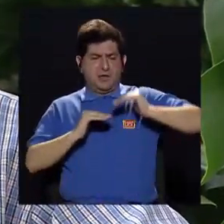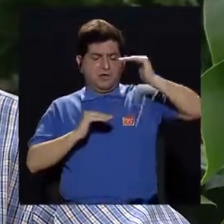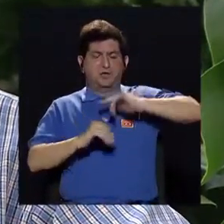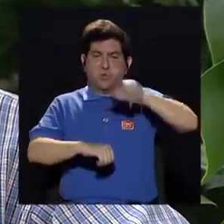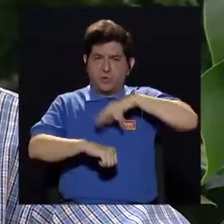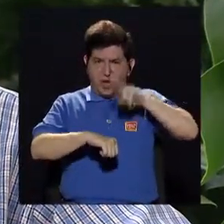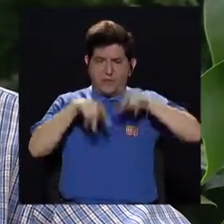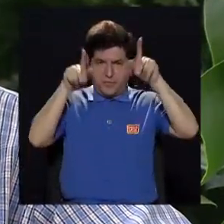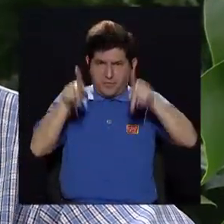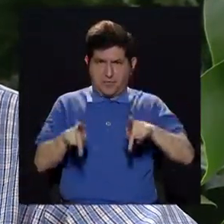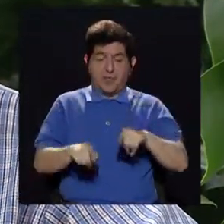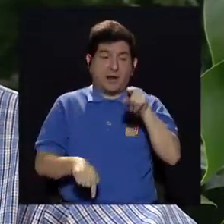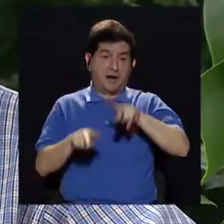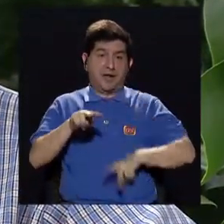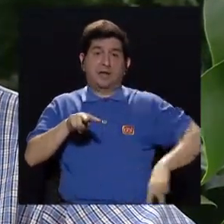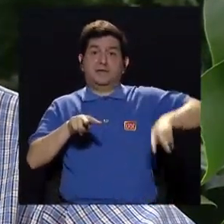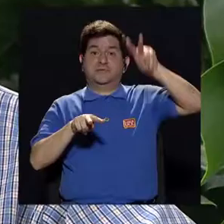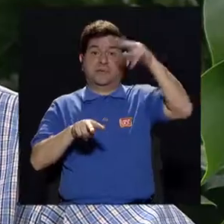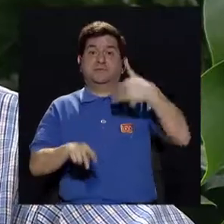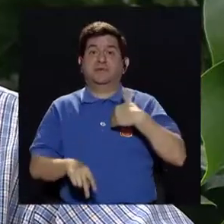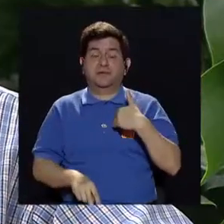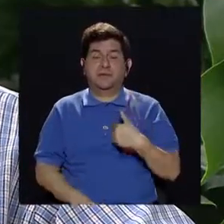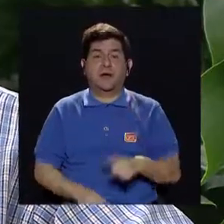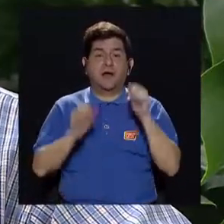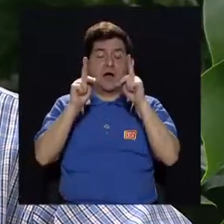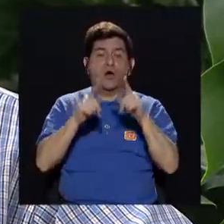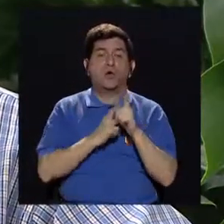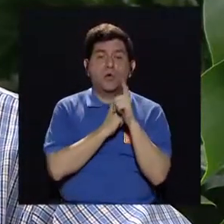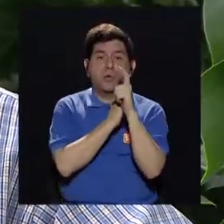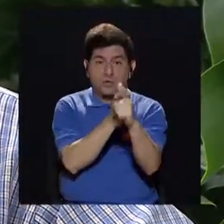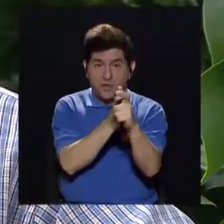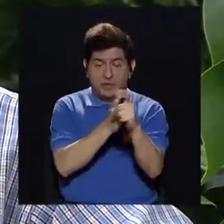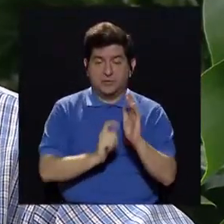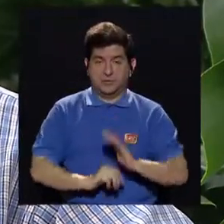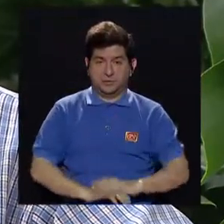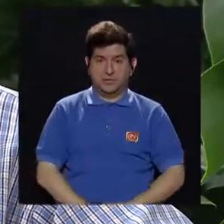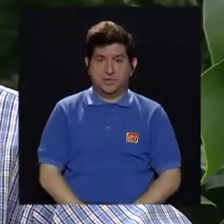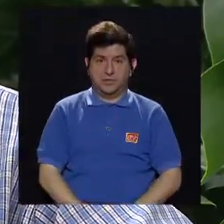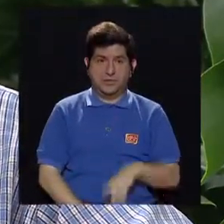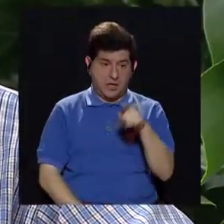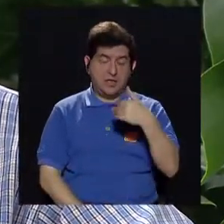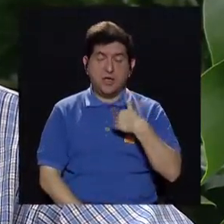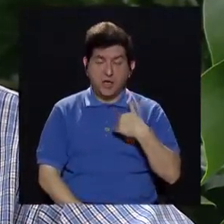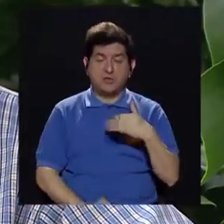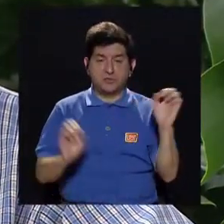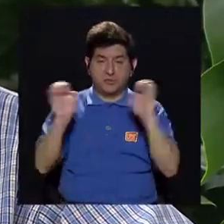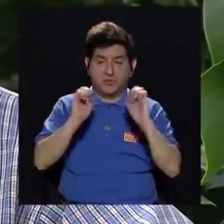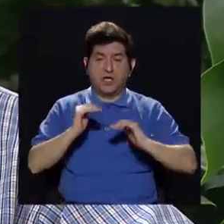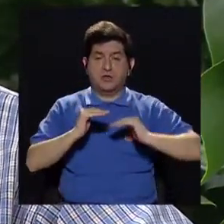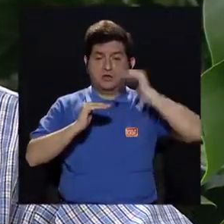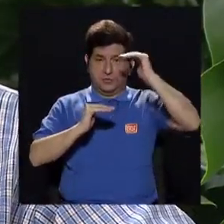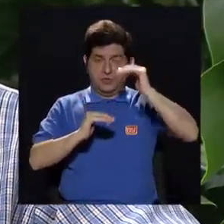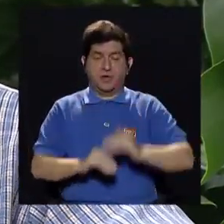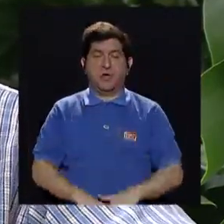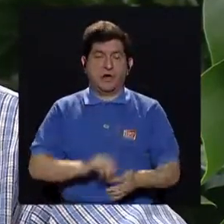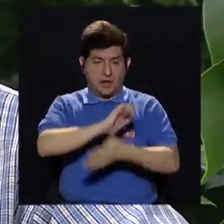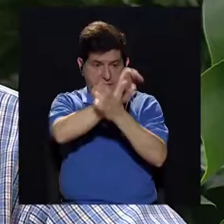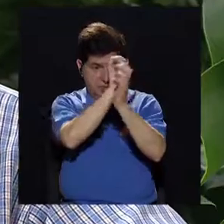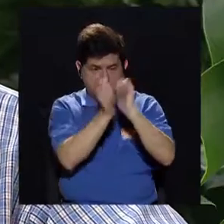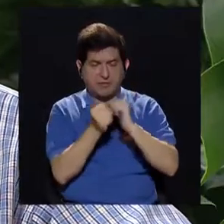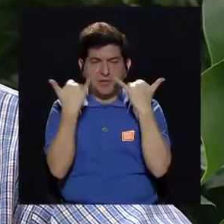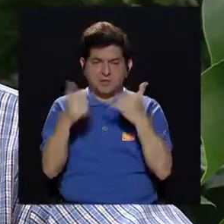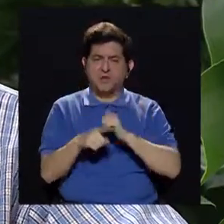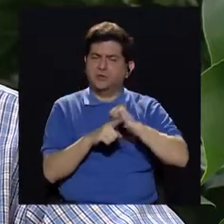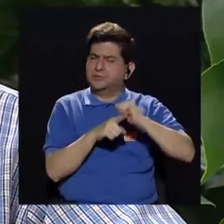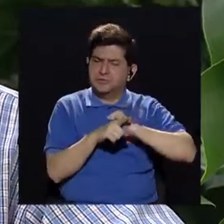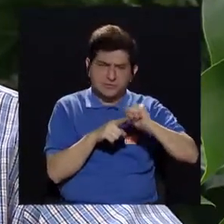de la población. Eso es una ventaja enorme para ellos porque les permite correr a esa velocidad que corren con reservas energéticas mayores. Esas son adaptaciones que lo han